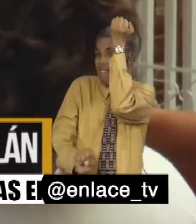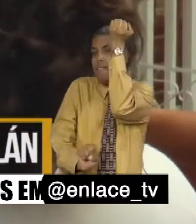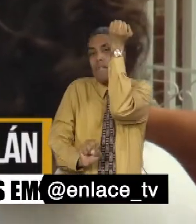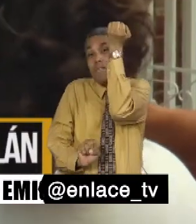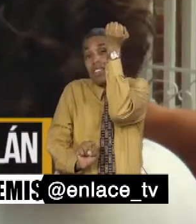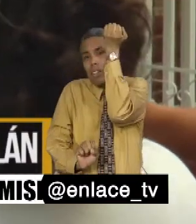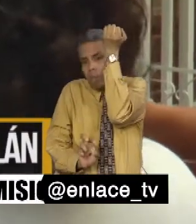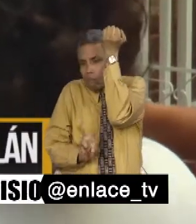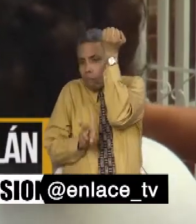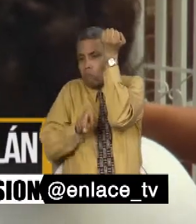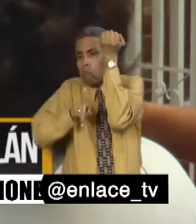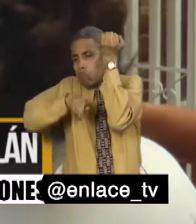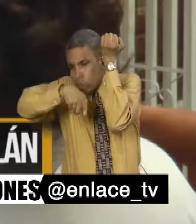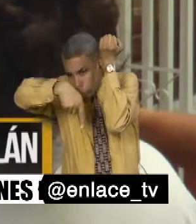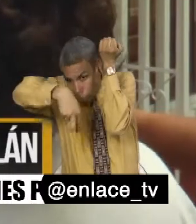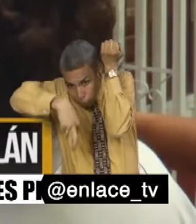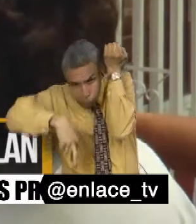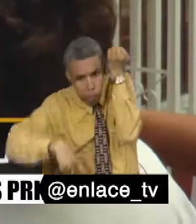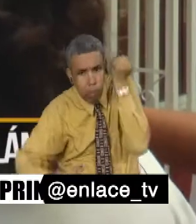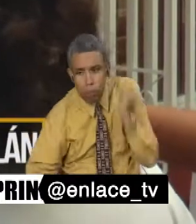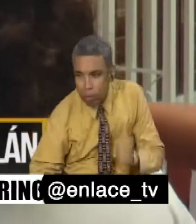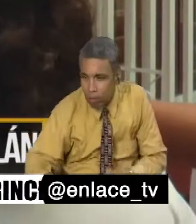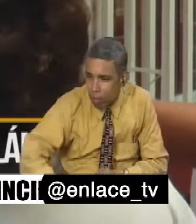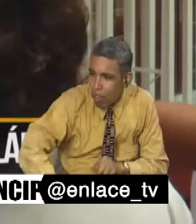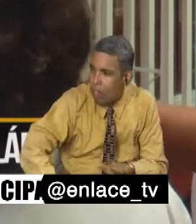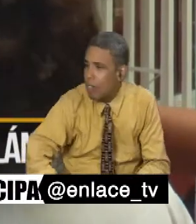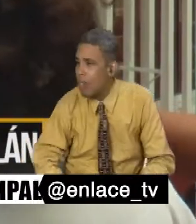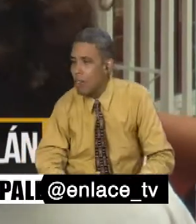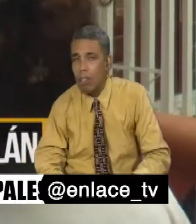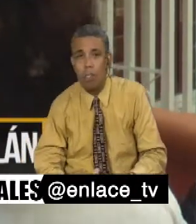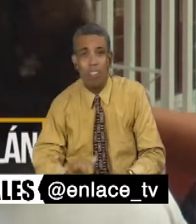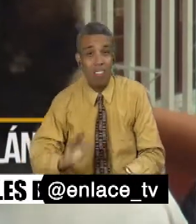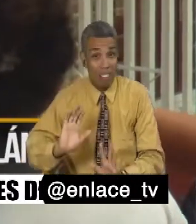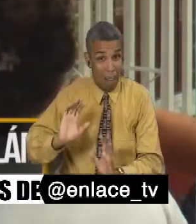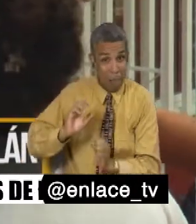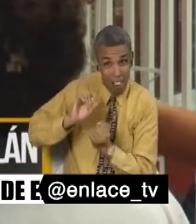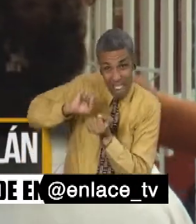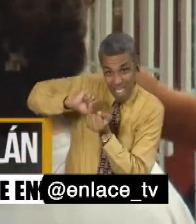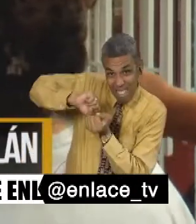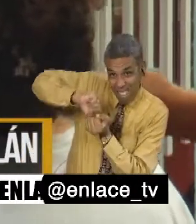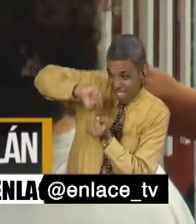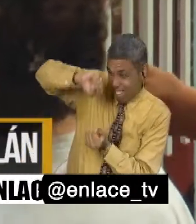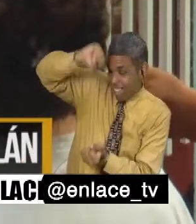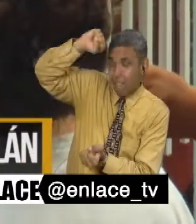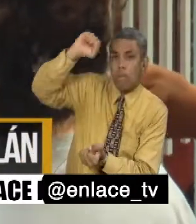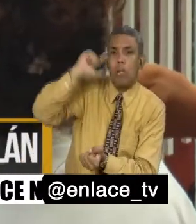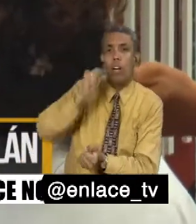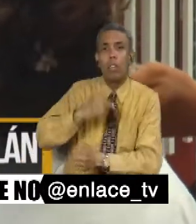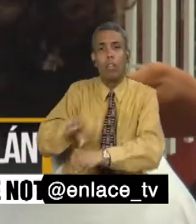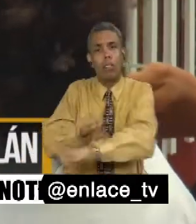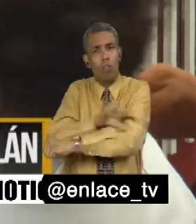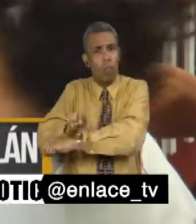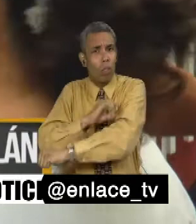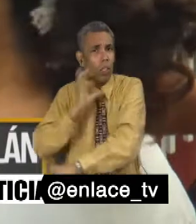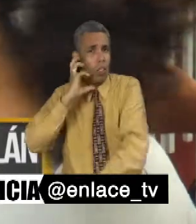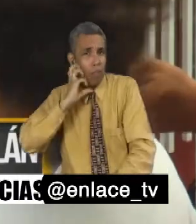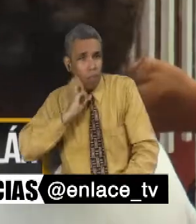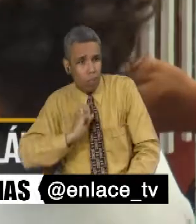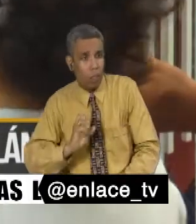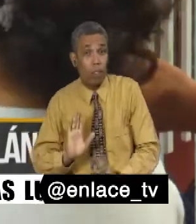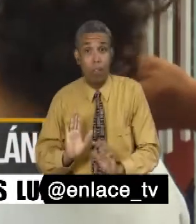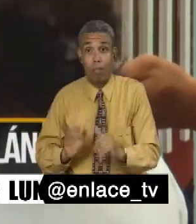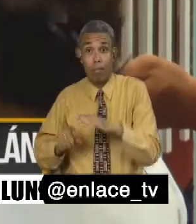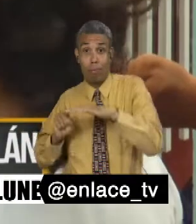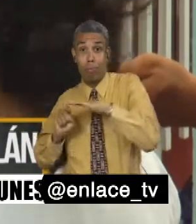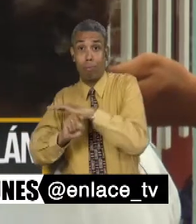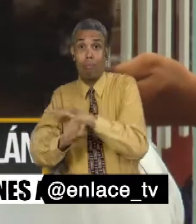que por la ventana principal forzaron, se metieron, se llevaron un computador. Y salieron como,